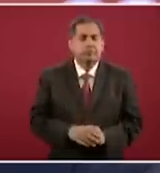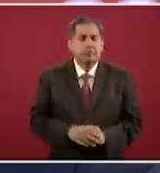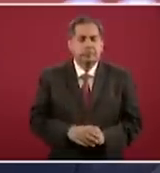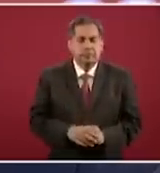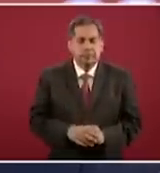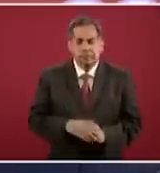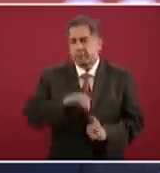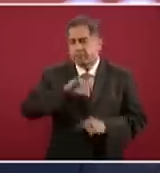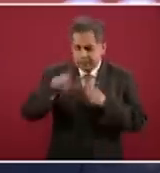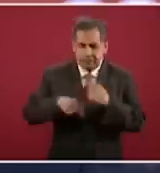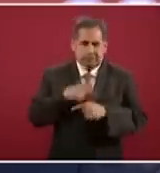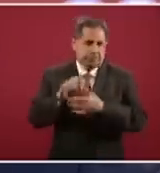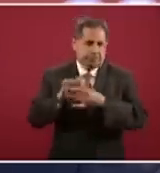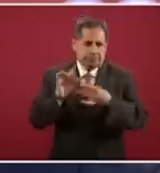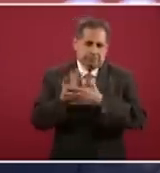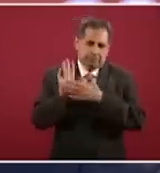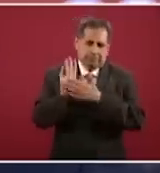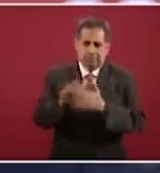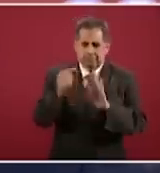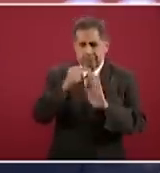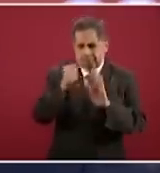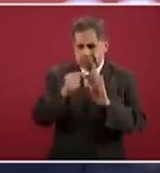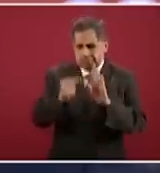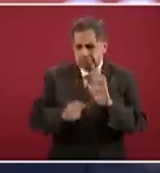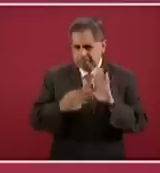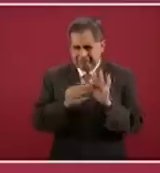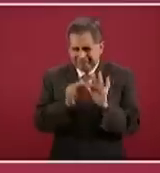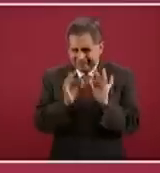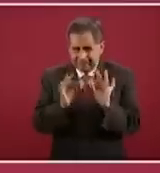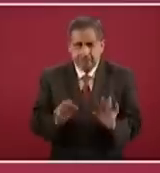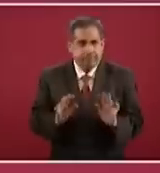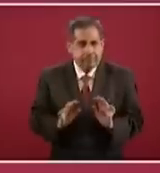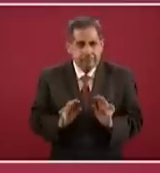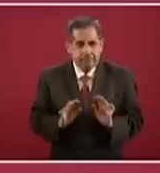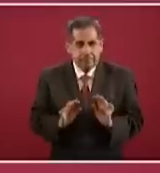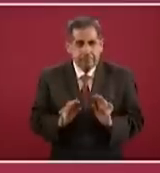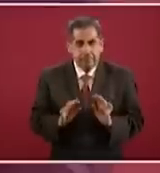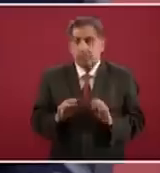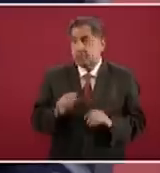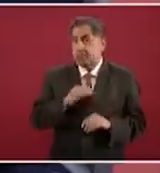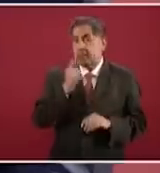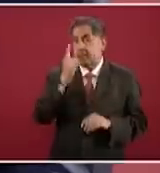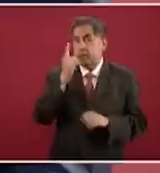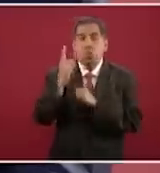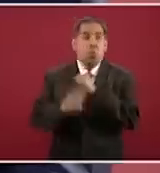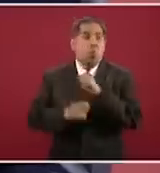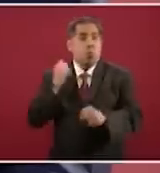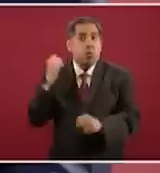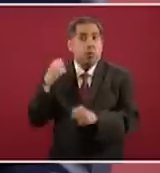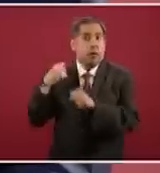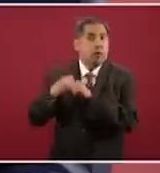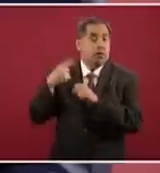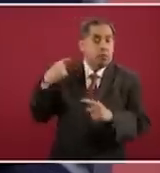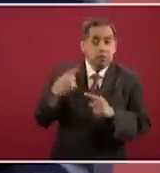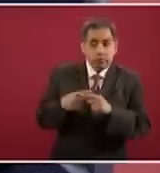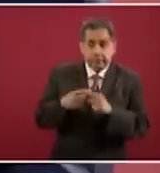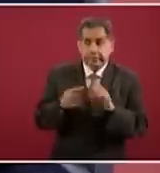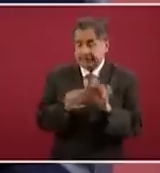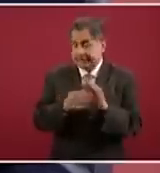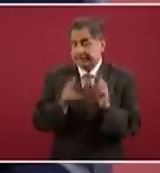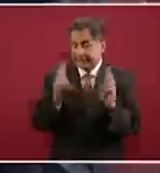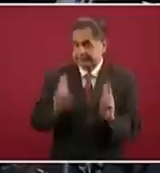Ya les voy a platicar a detalle, porque llevamos más de un año con